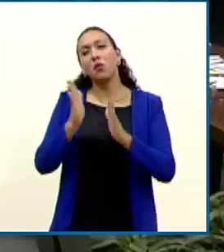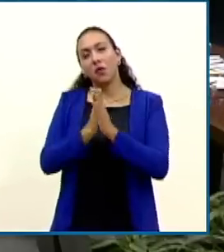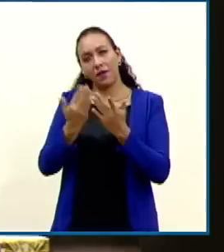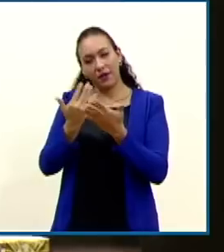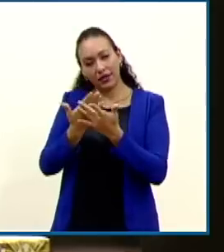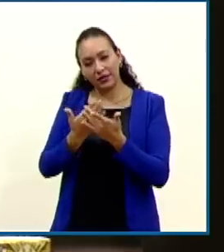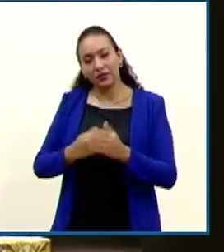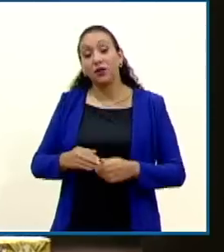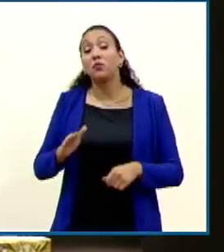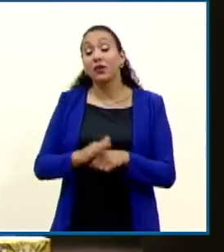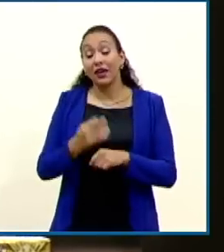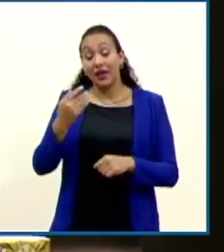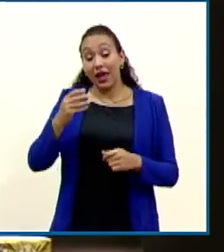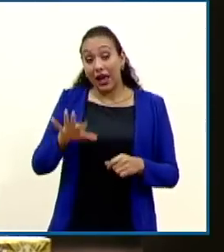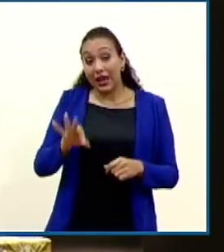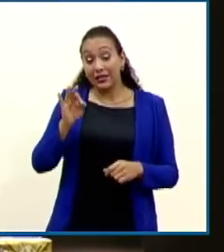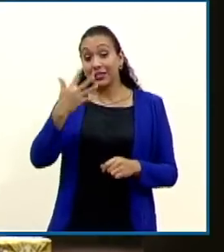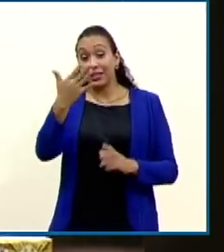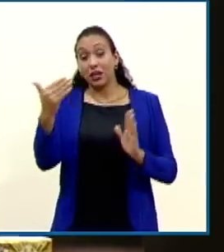menos